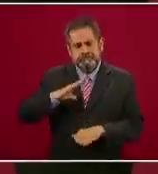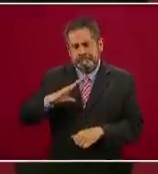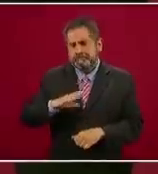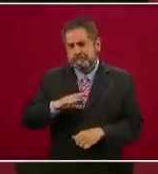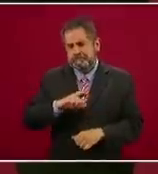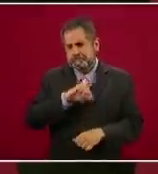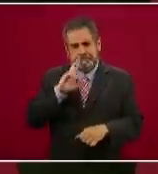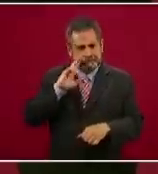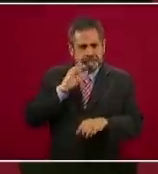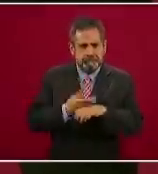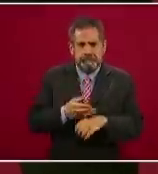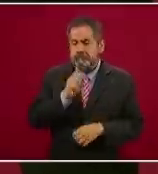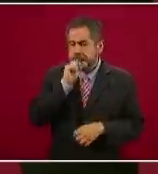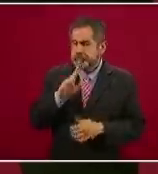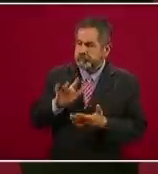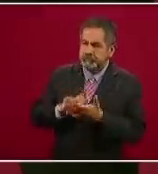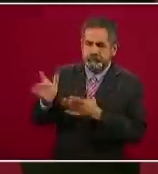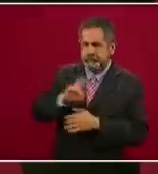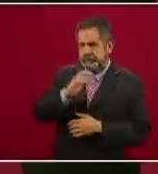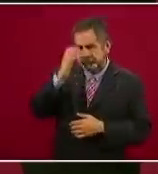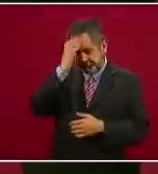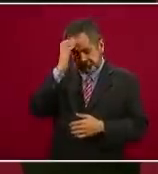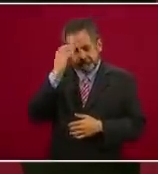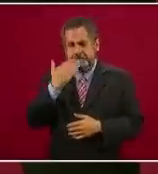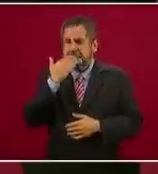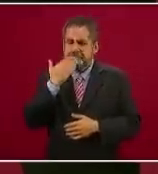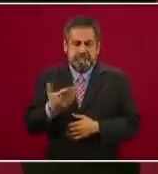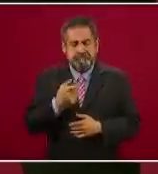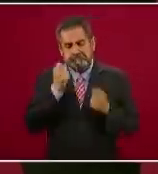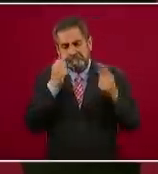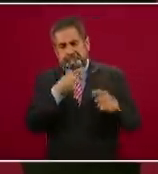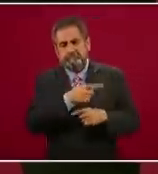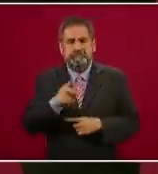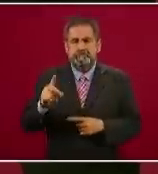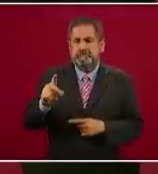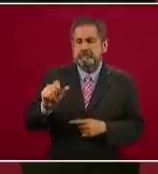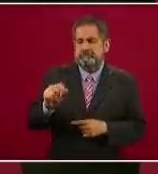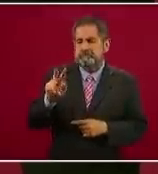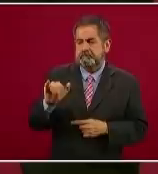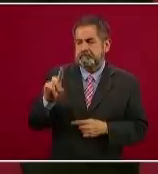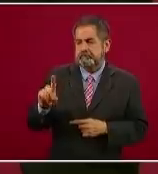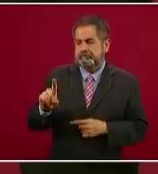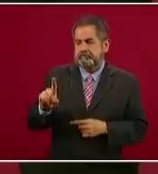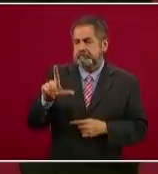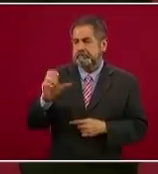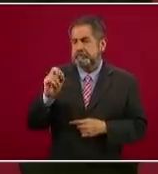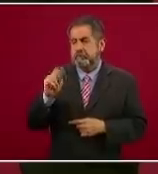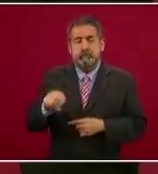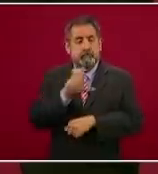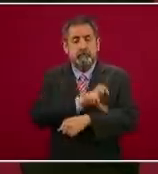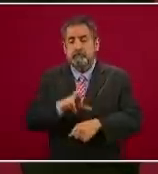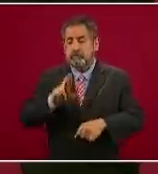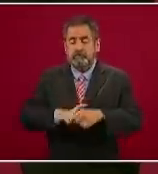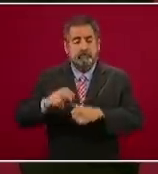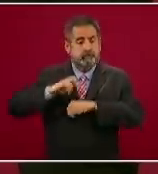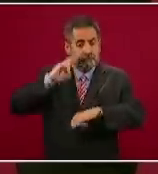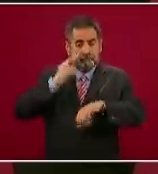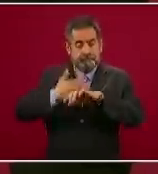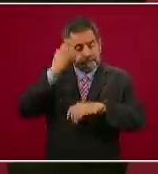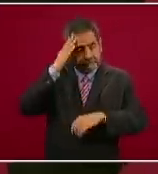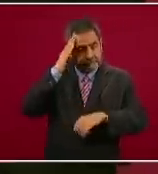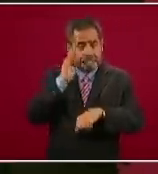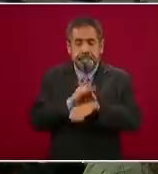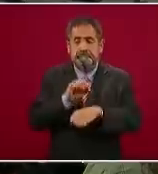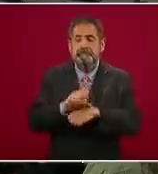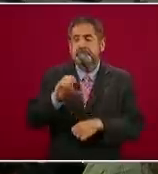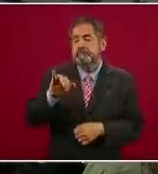aquí reconozco y agradezco a David León, el coordinador general de Protección Civil,